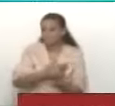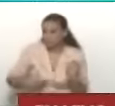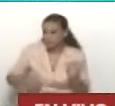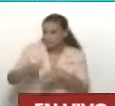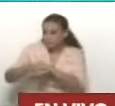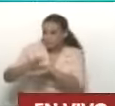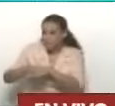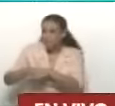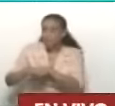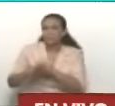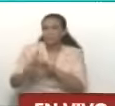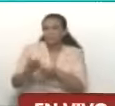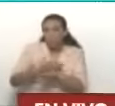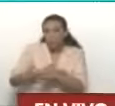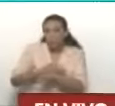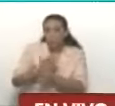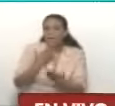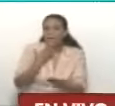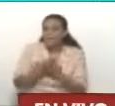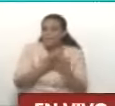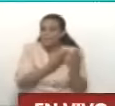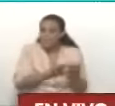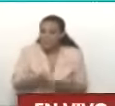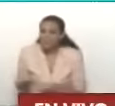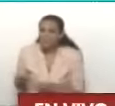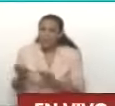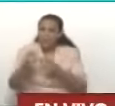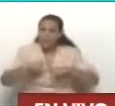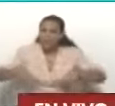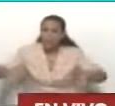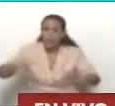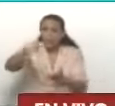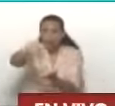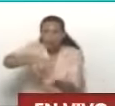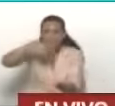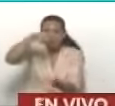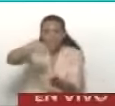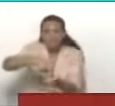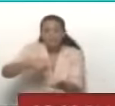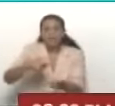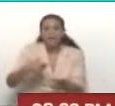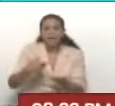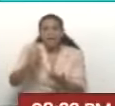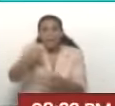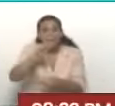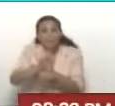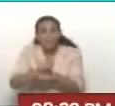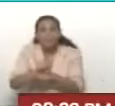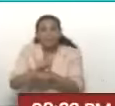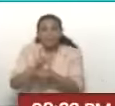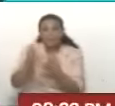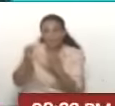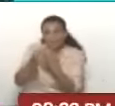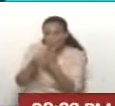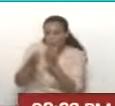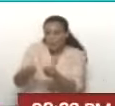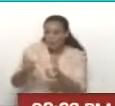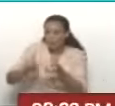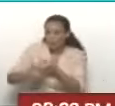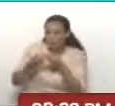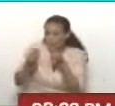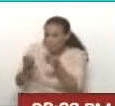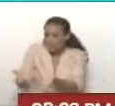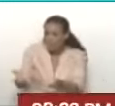ante todo, le queremos dar la bienvenida al pueblo campesino conuquero y a nuestra primera dama, Cilia